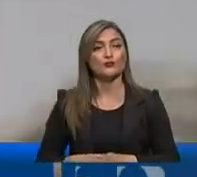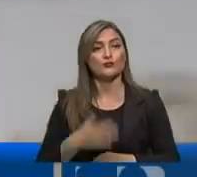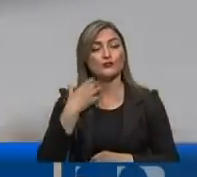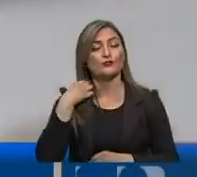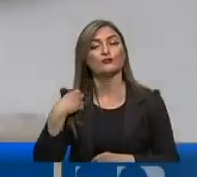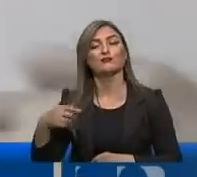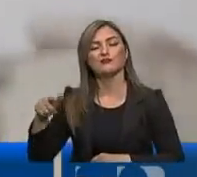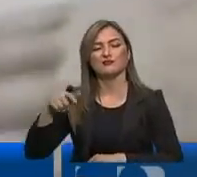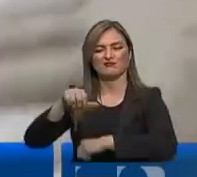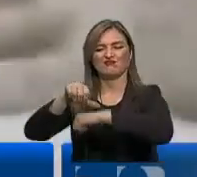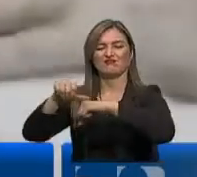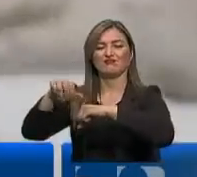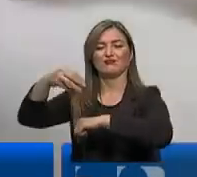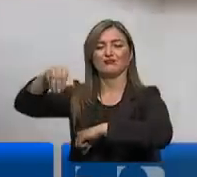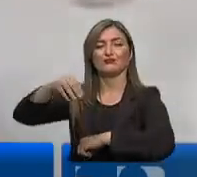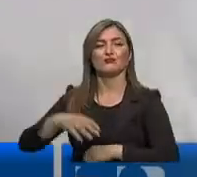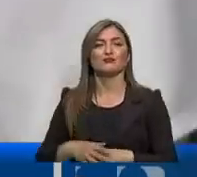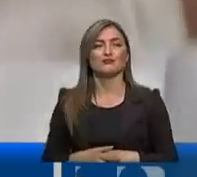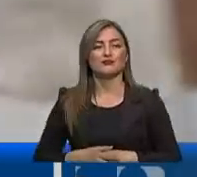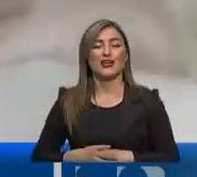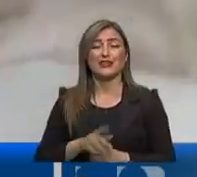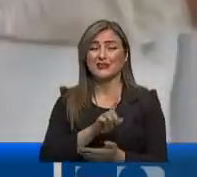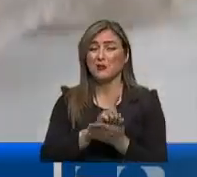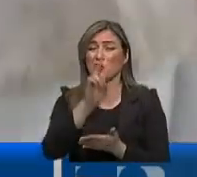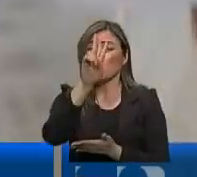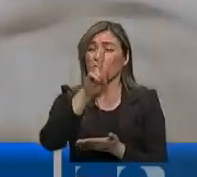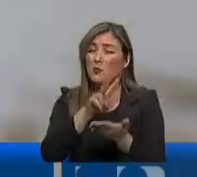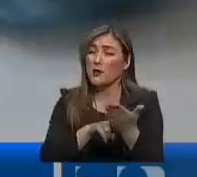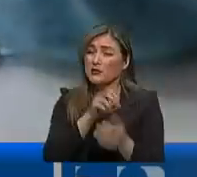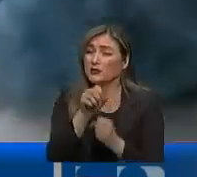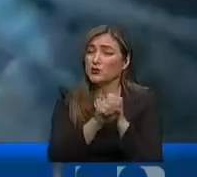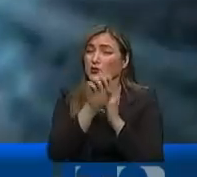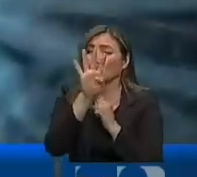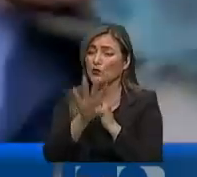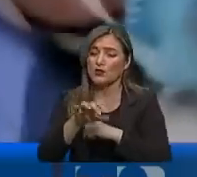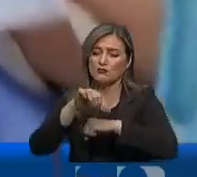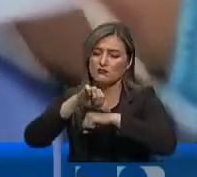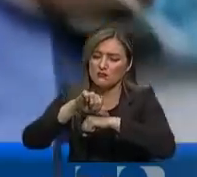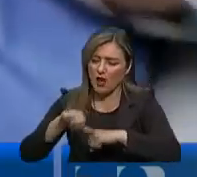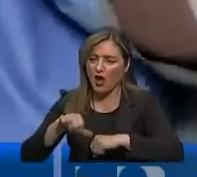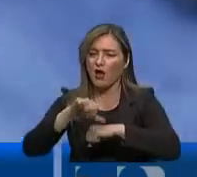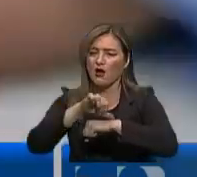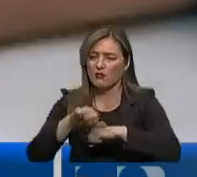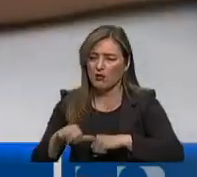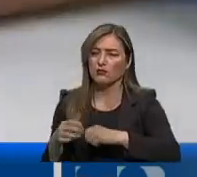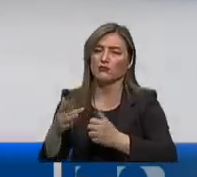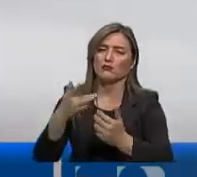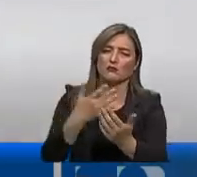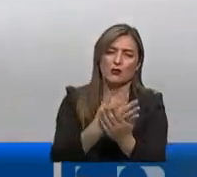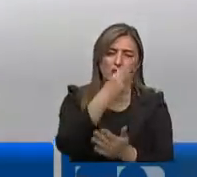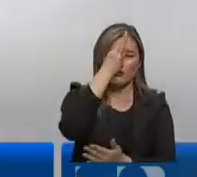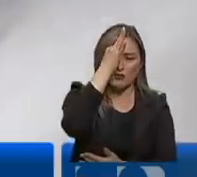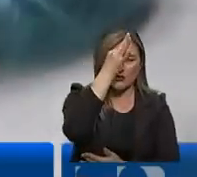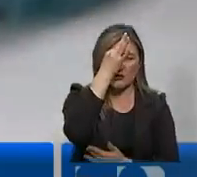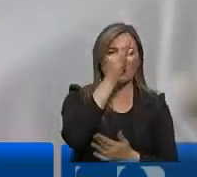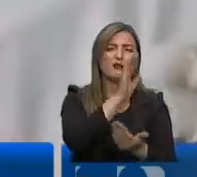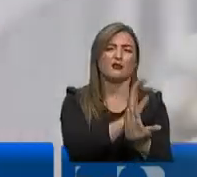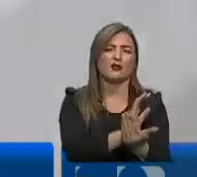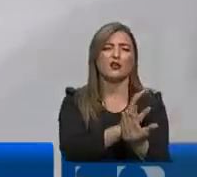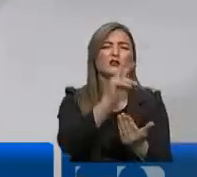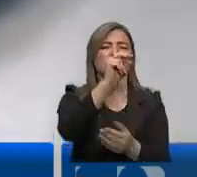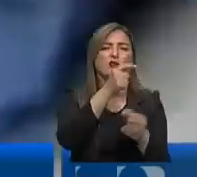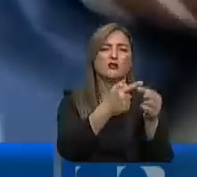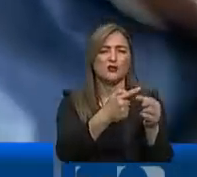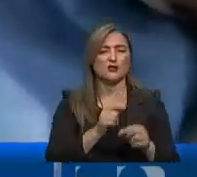está ingresando a quirófano. Al menos dos veces por semana desde hace 4 años, Sarai acude al Hospital Carlos Andrade Marín para realizarse